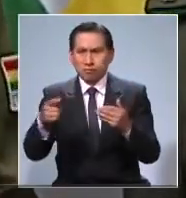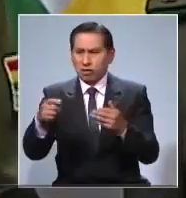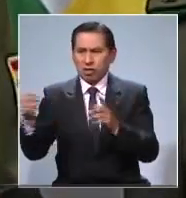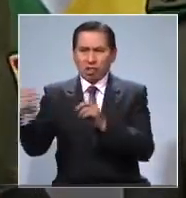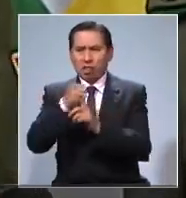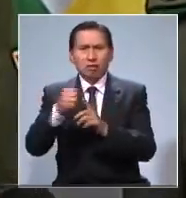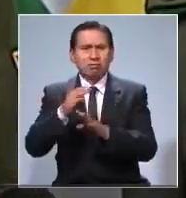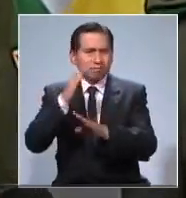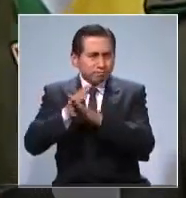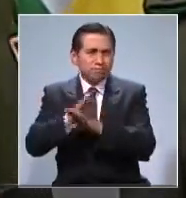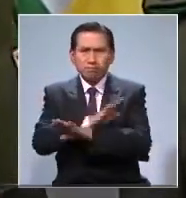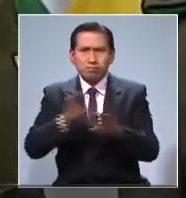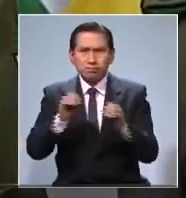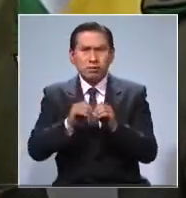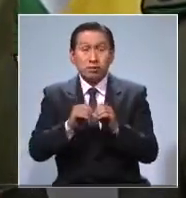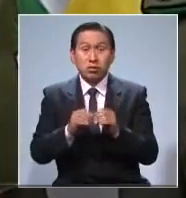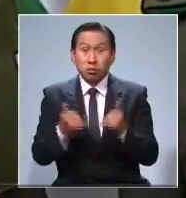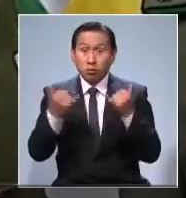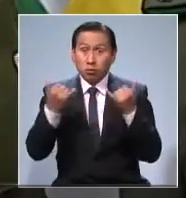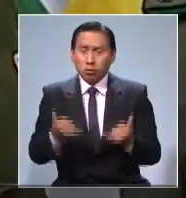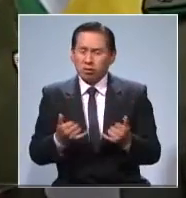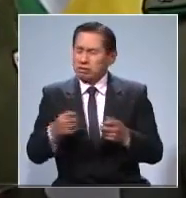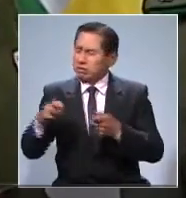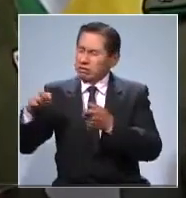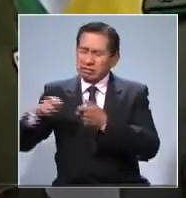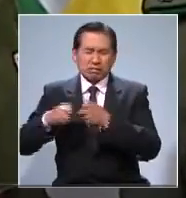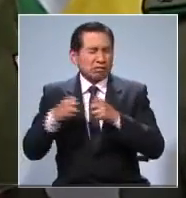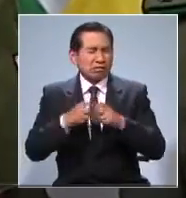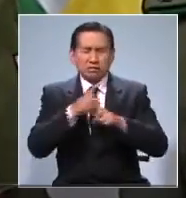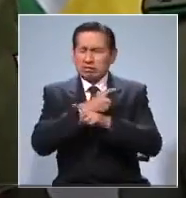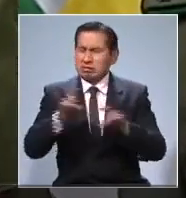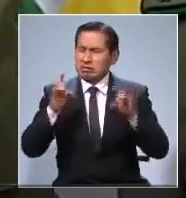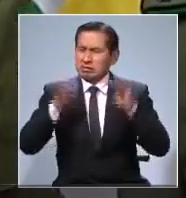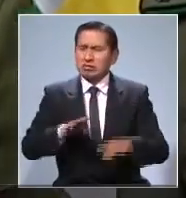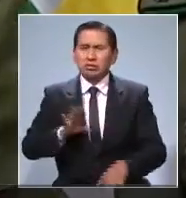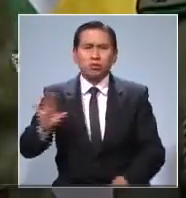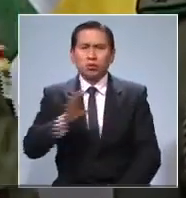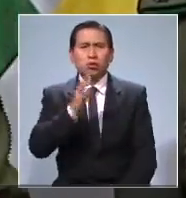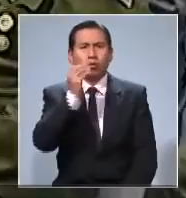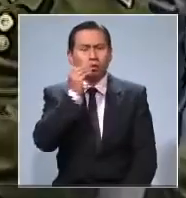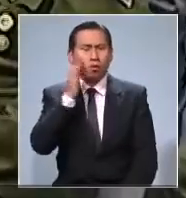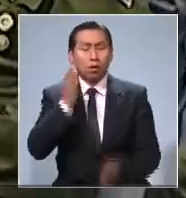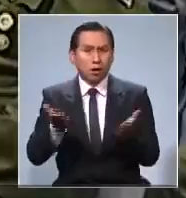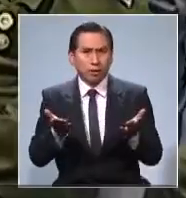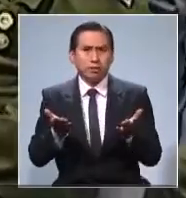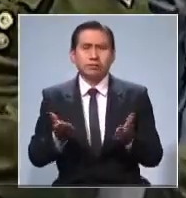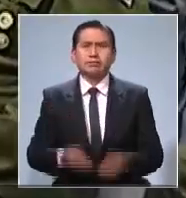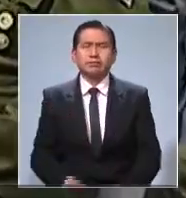flagelo que hoy día indudablemente golpea todos nuestros hogares.